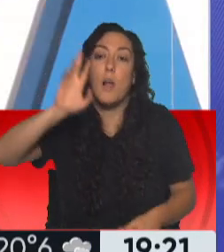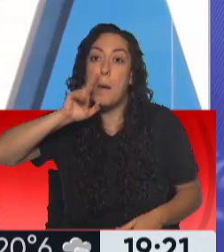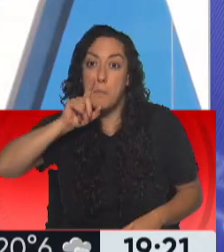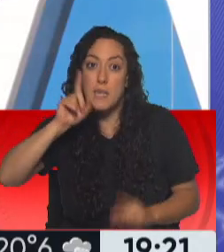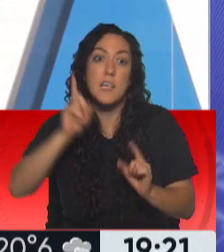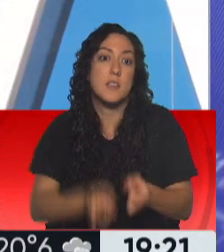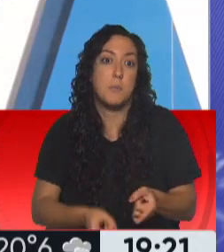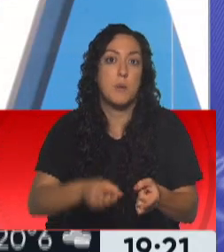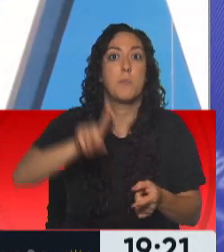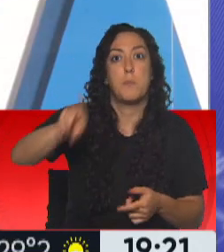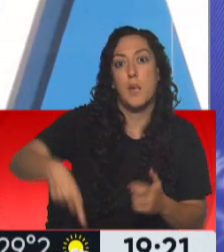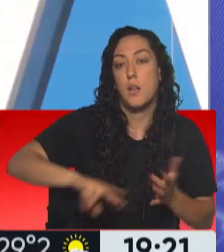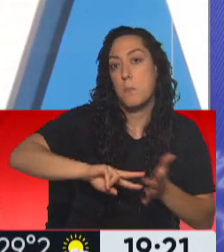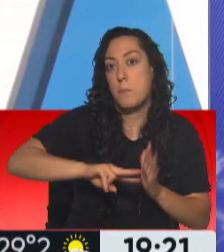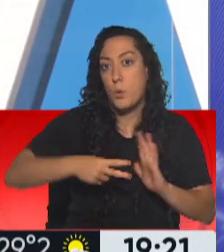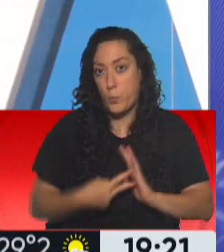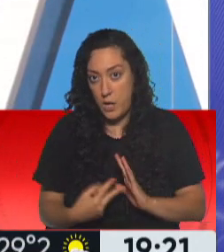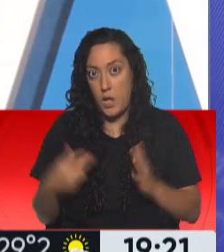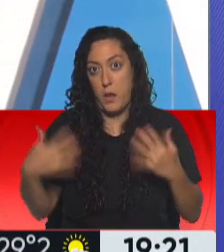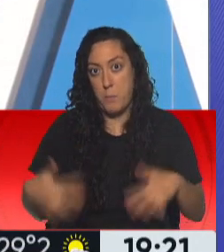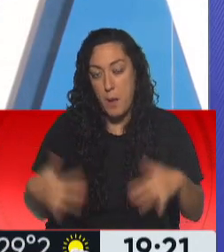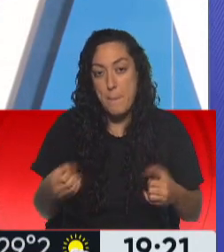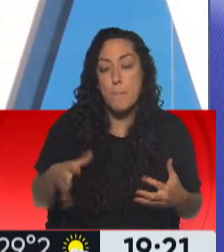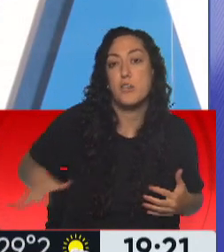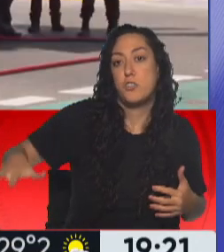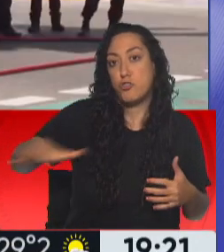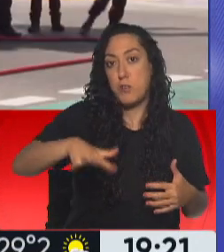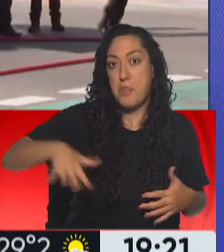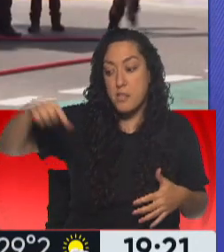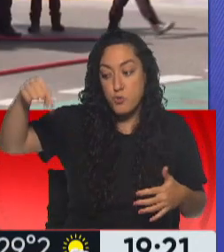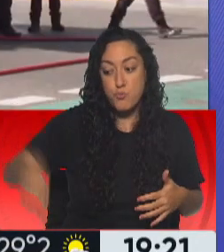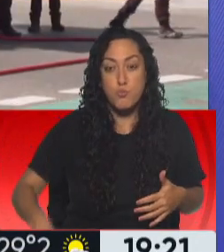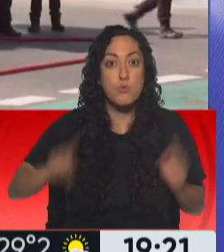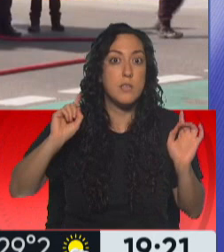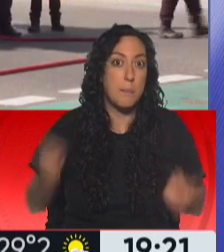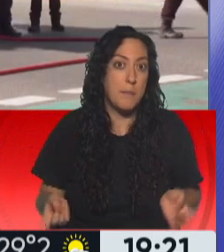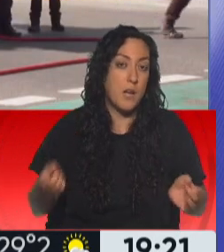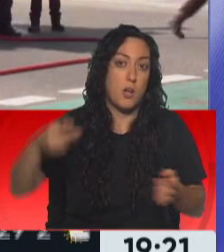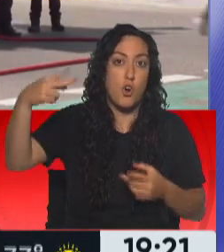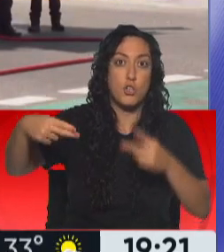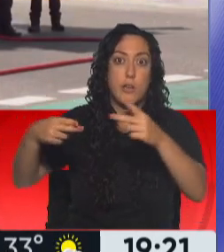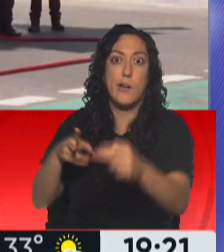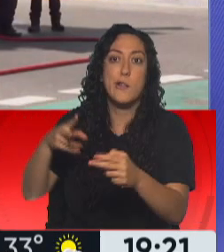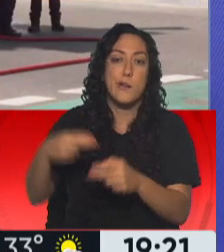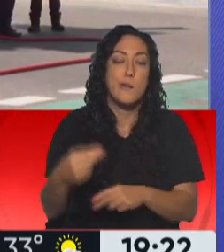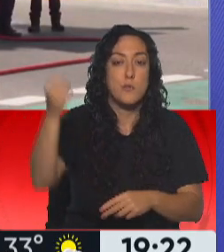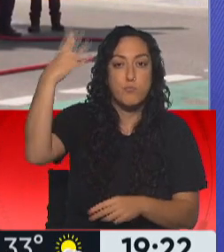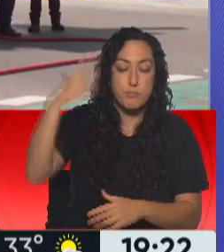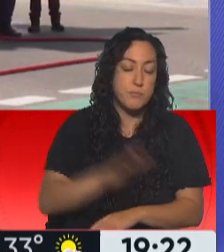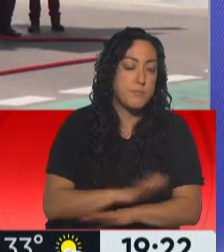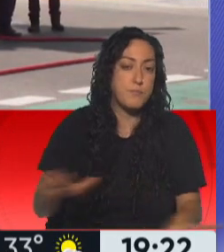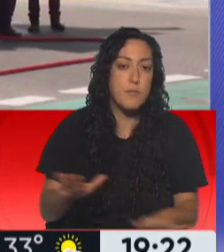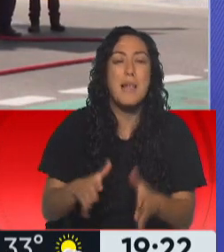Esto complicó aún más la situación, porque en toda la zona sur también se registraron fuertes cortes. Bueno, ¿dónde se registraron los cortes